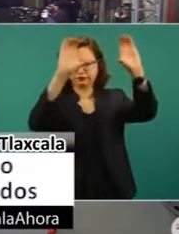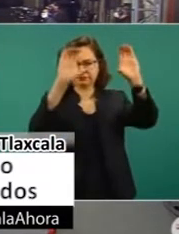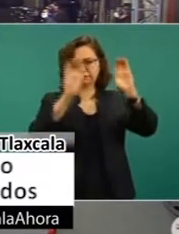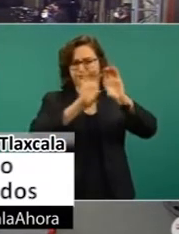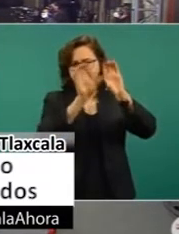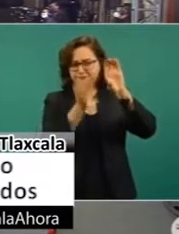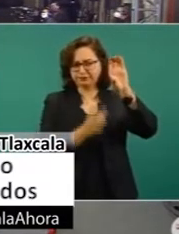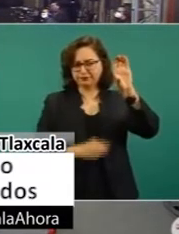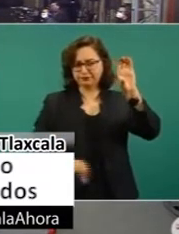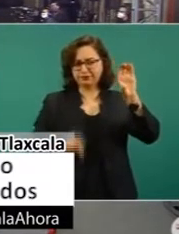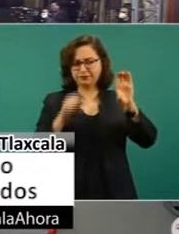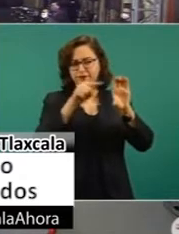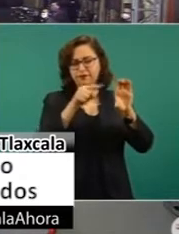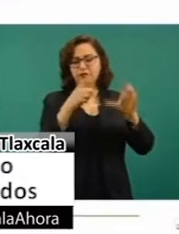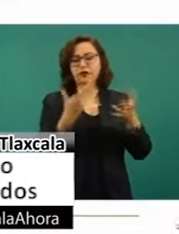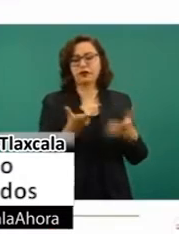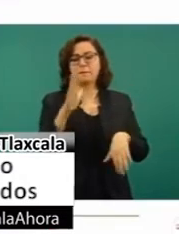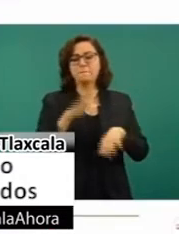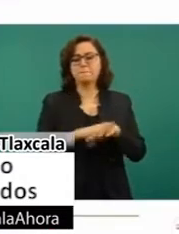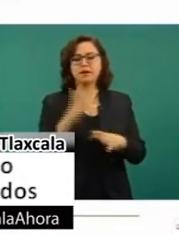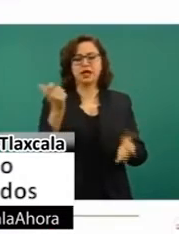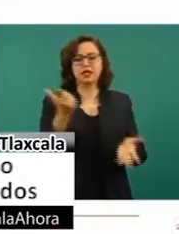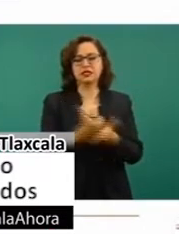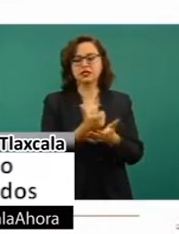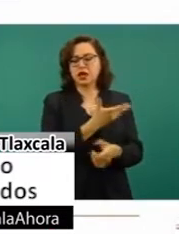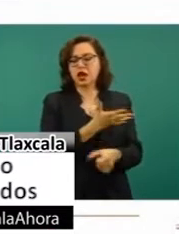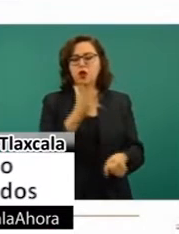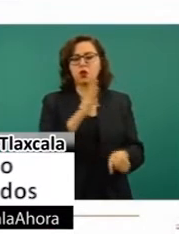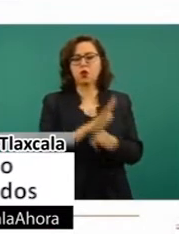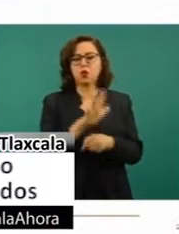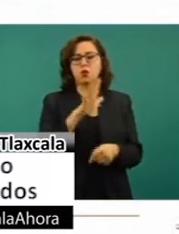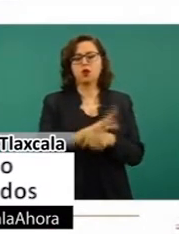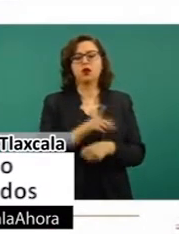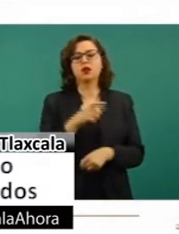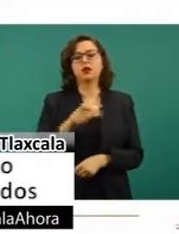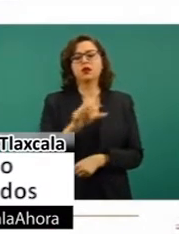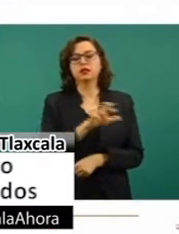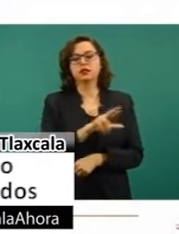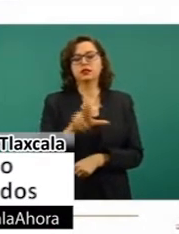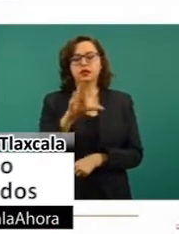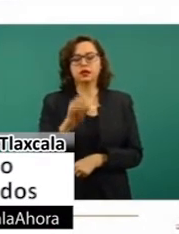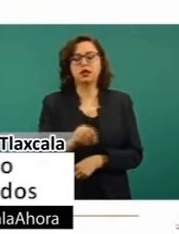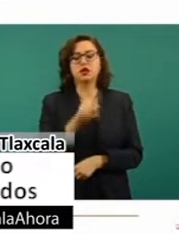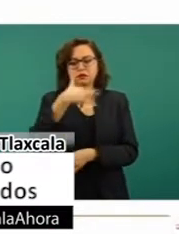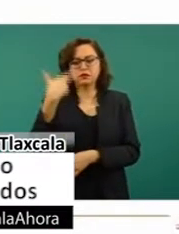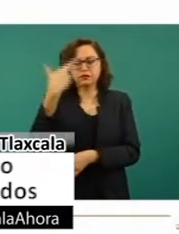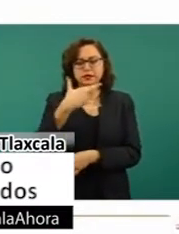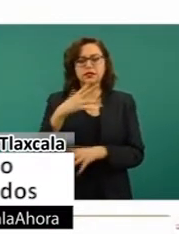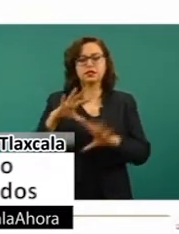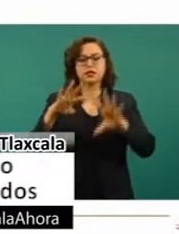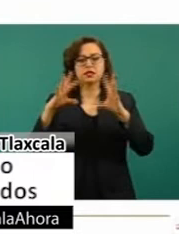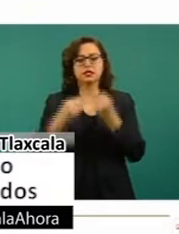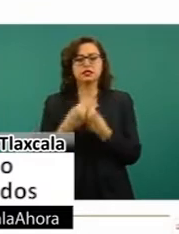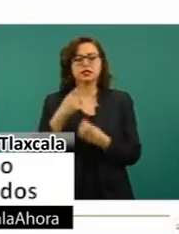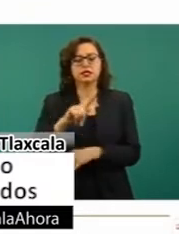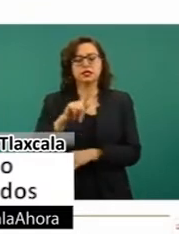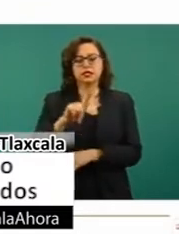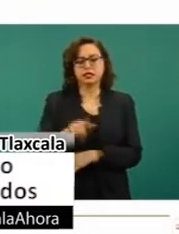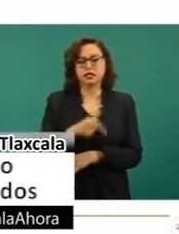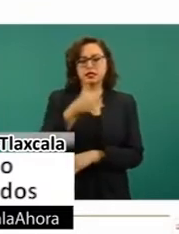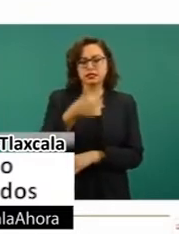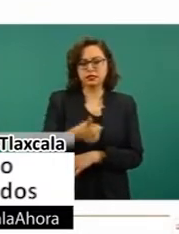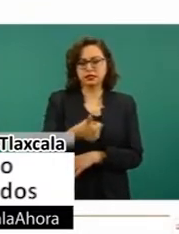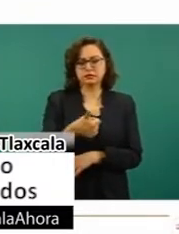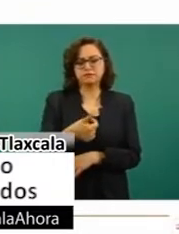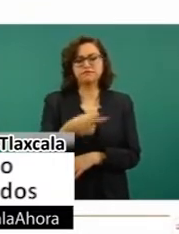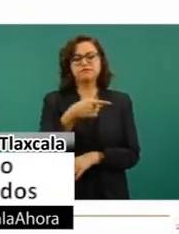En conferencia, la encargada de despacho de la Procuraduría Federal del Consumidor, Surit Berenice Romero Domínguez, informó que si bien el precio